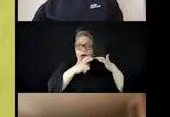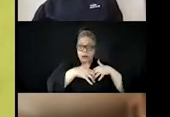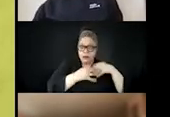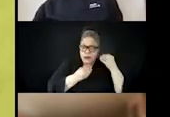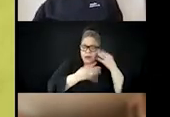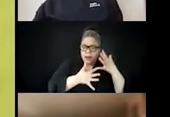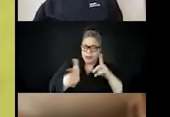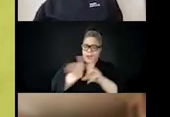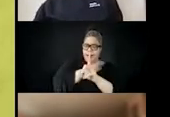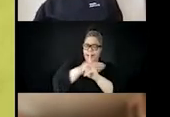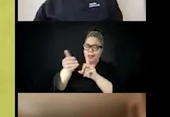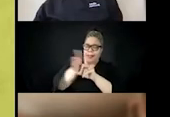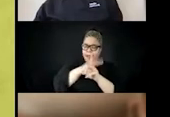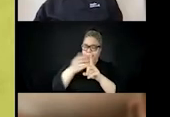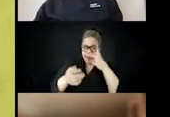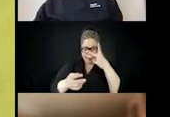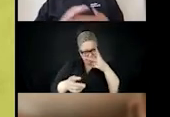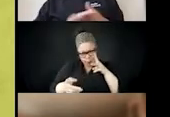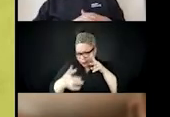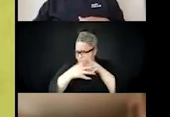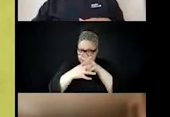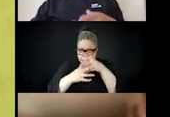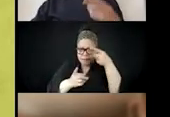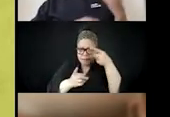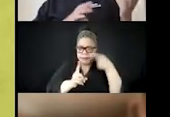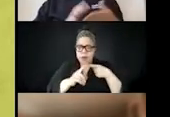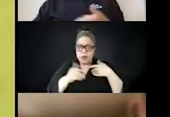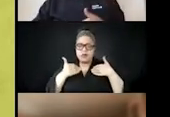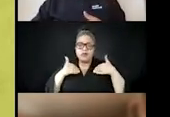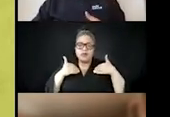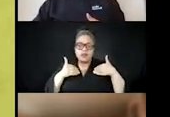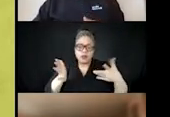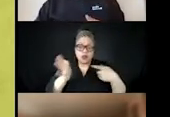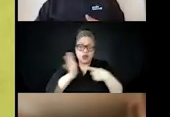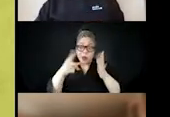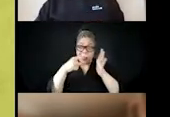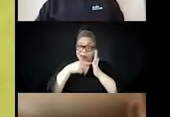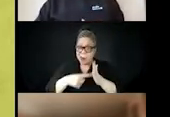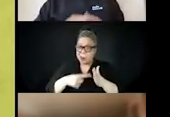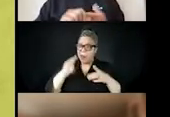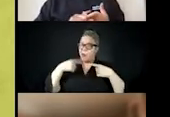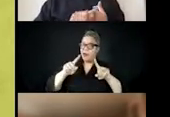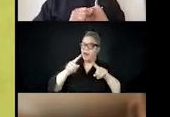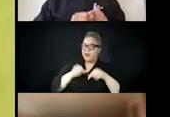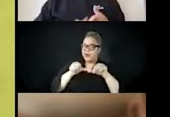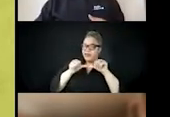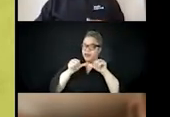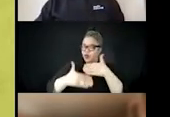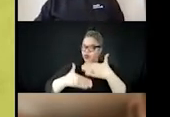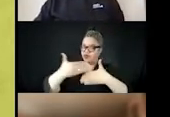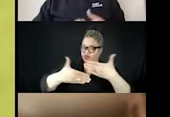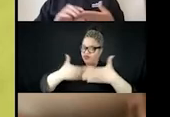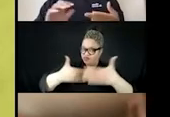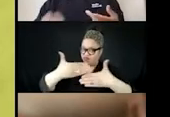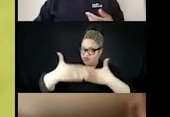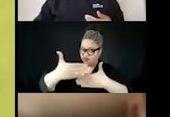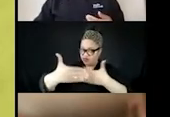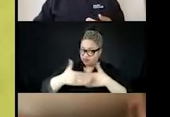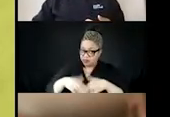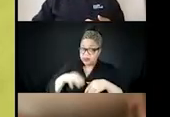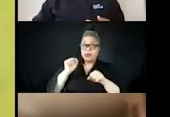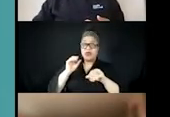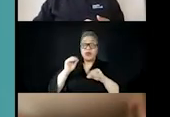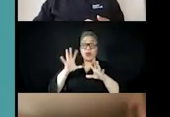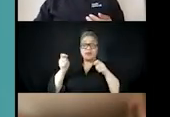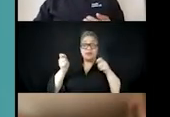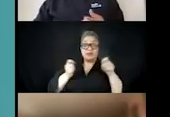presionar estos dos puntos entonces cuando probé el fbi tenía varios métodos para lograr